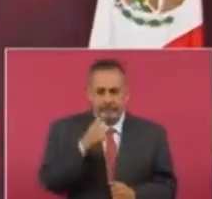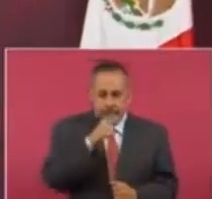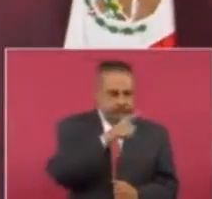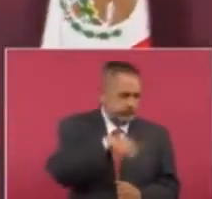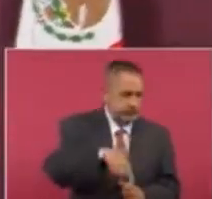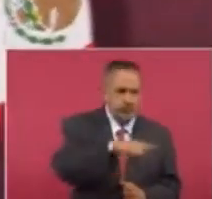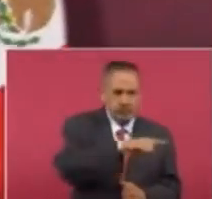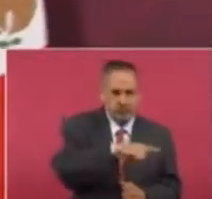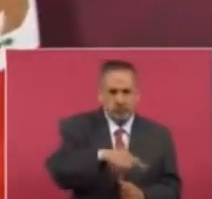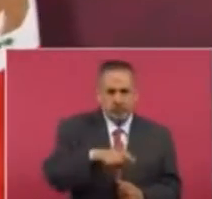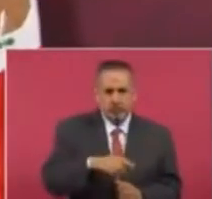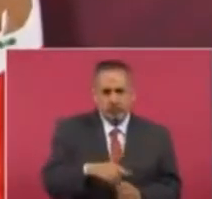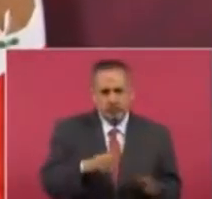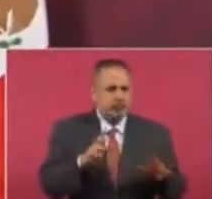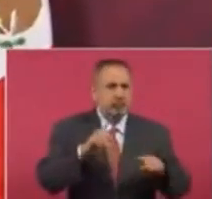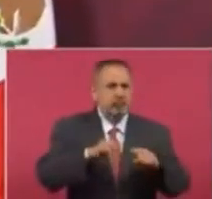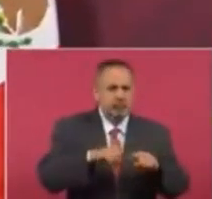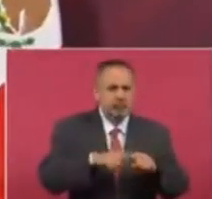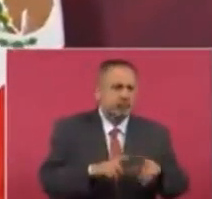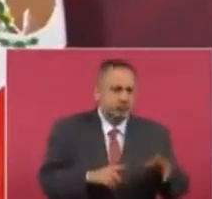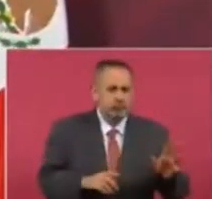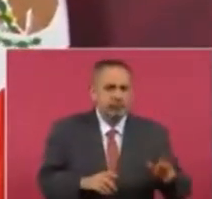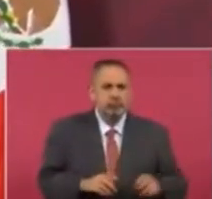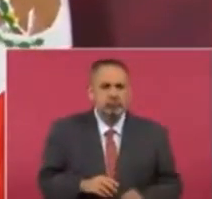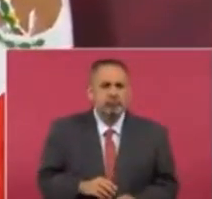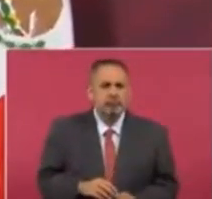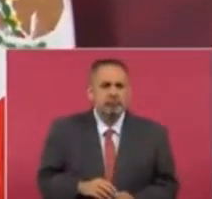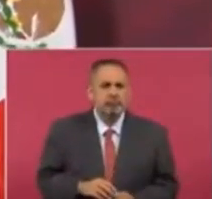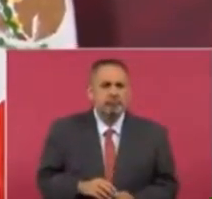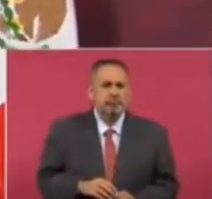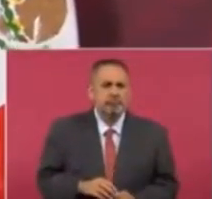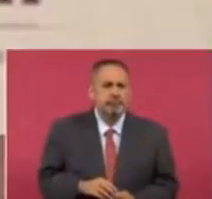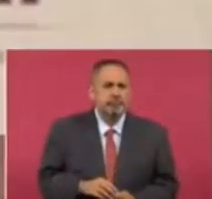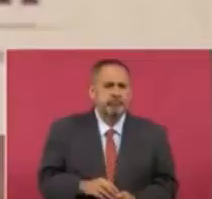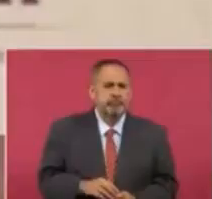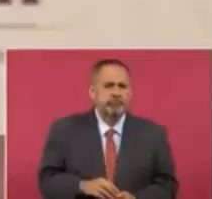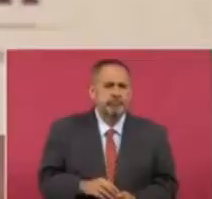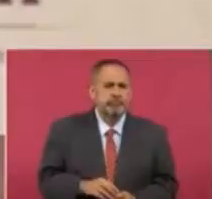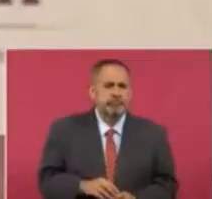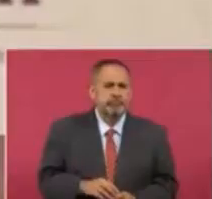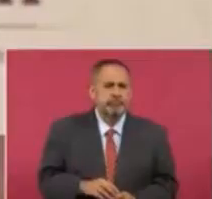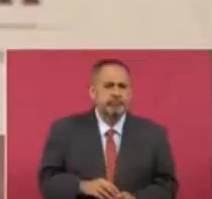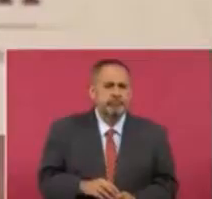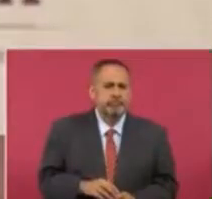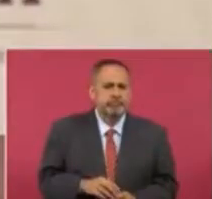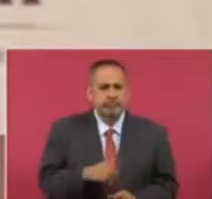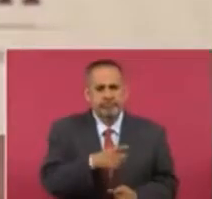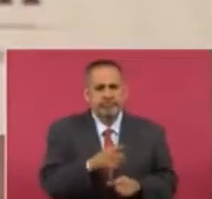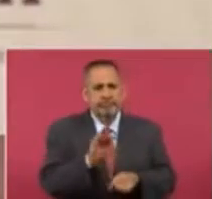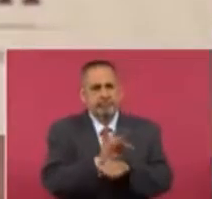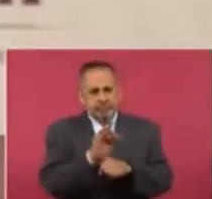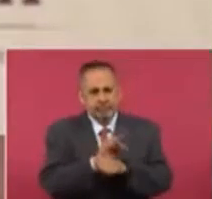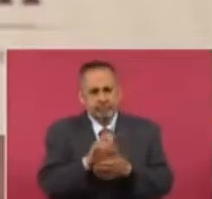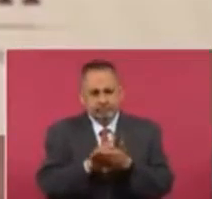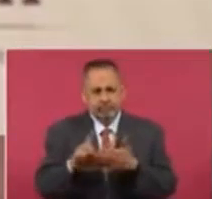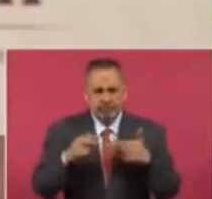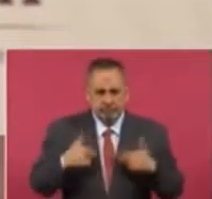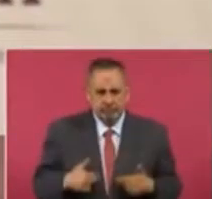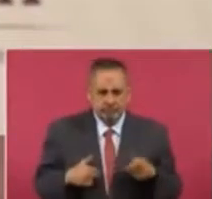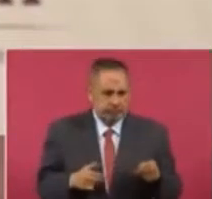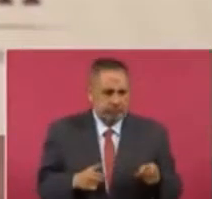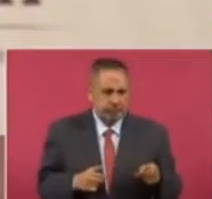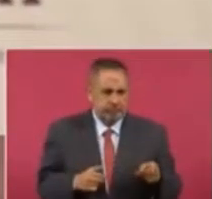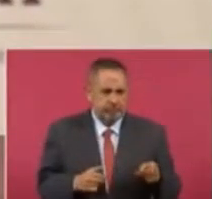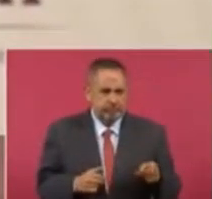construcción de la verdad histórica en el caso de los 43 estudiantes de Ayotzinapa esto también después de apuntar hacia los